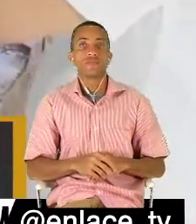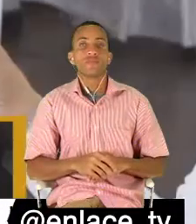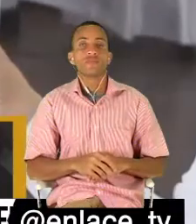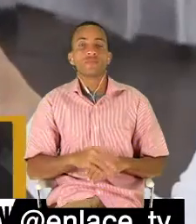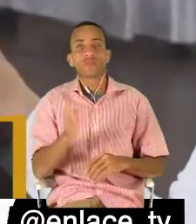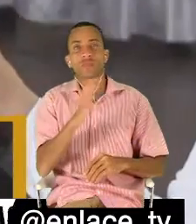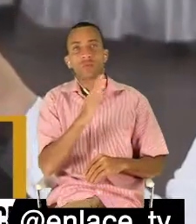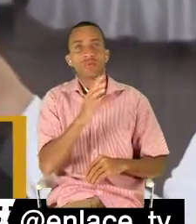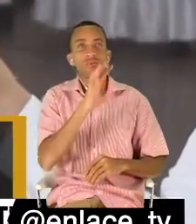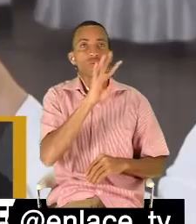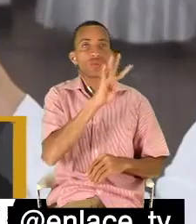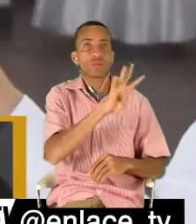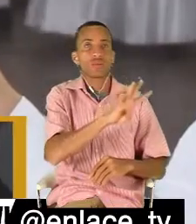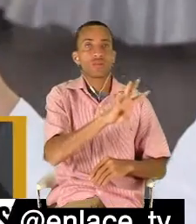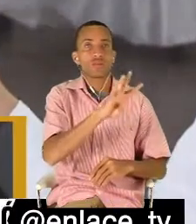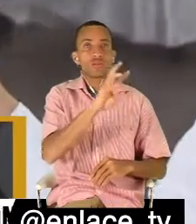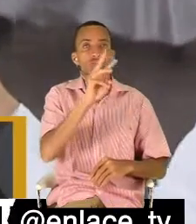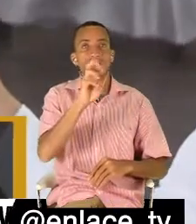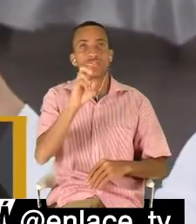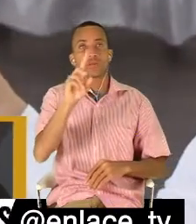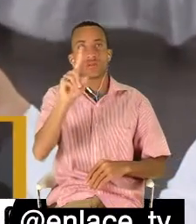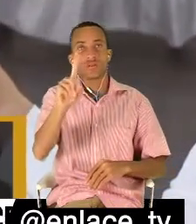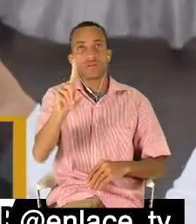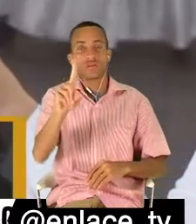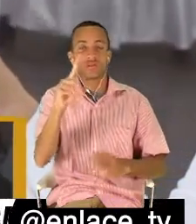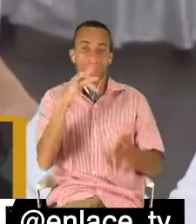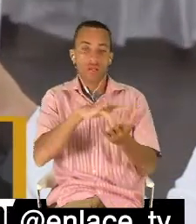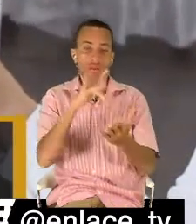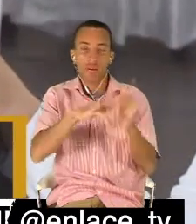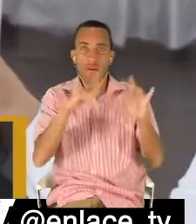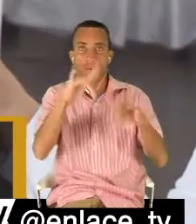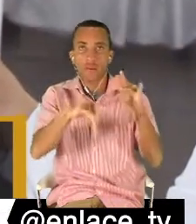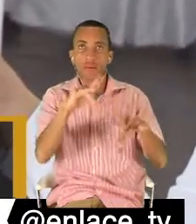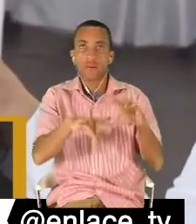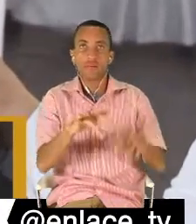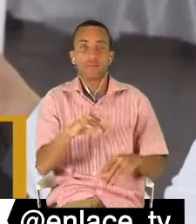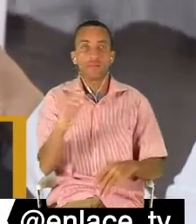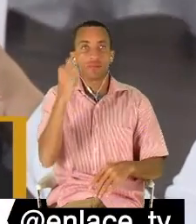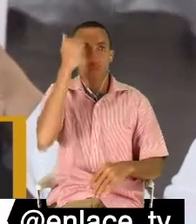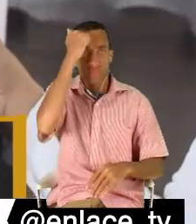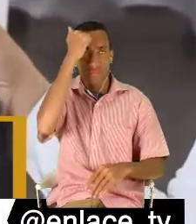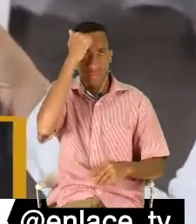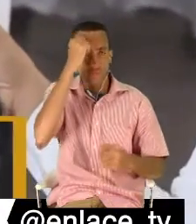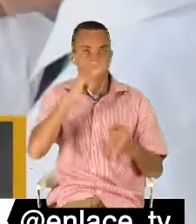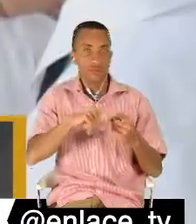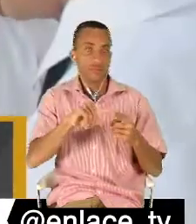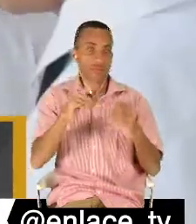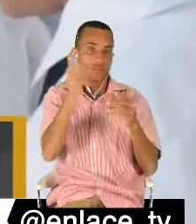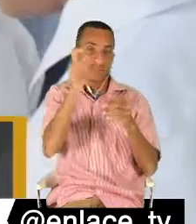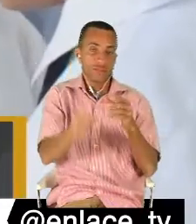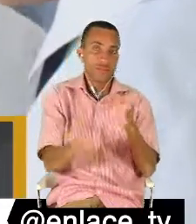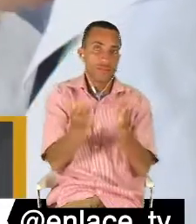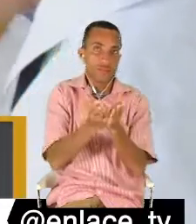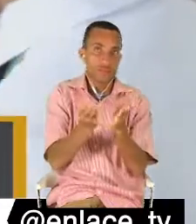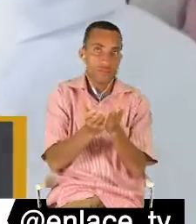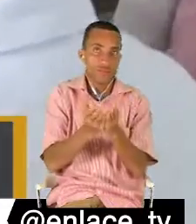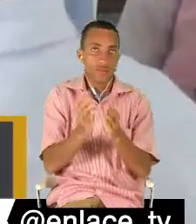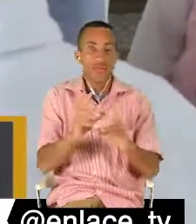de 481 asistentes entre docentes y estudiantes. Diplomas y